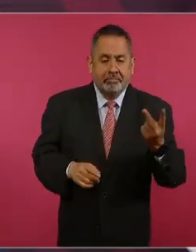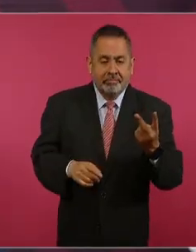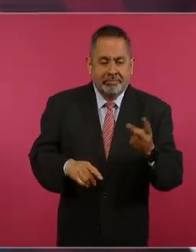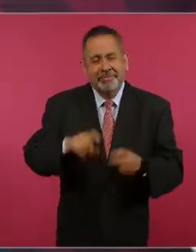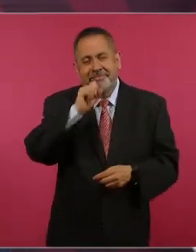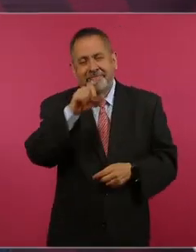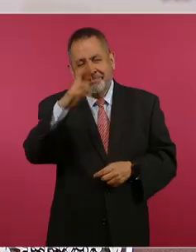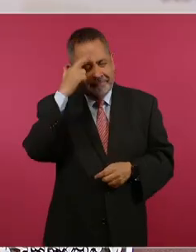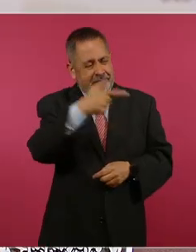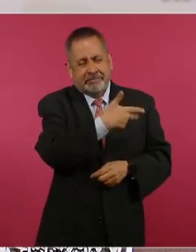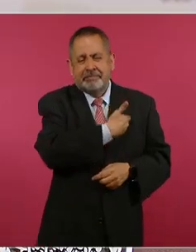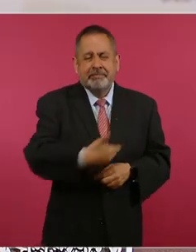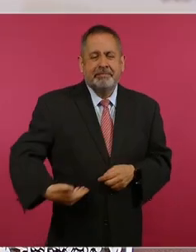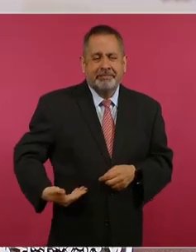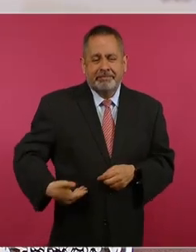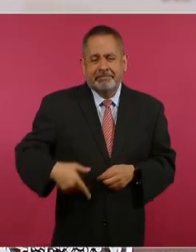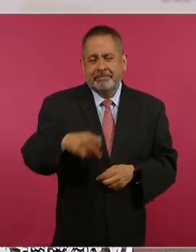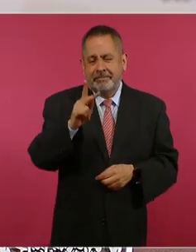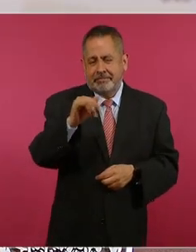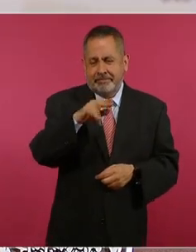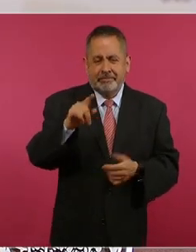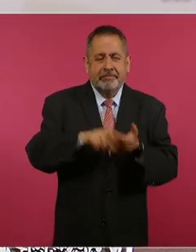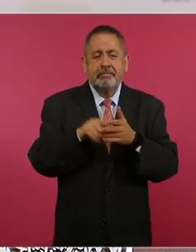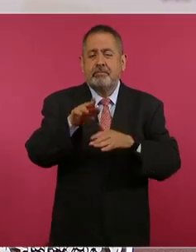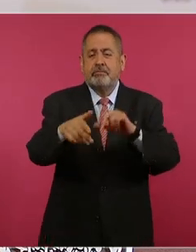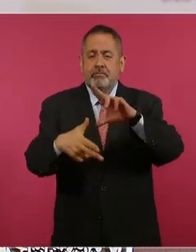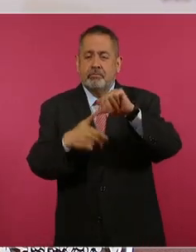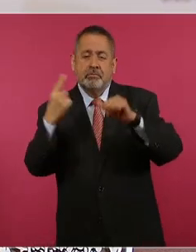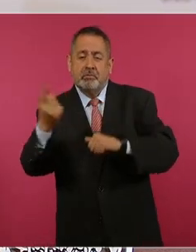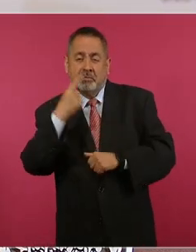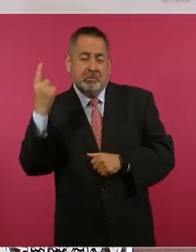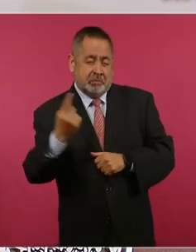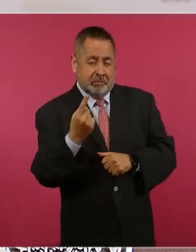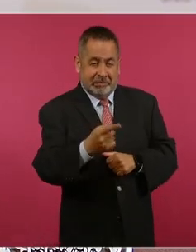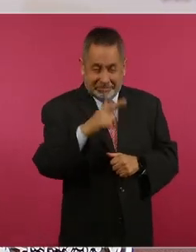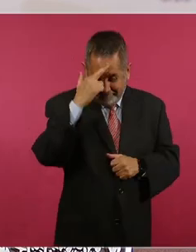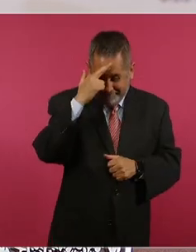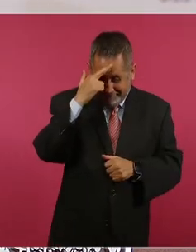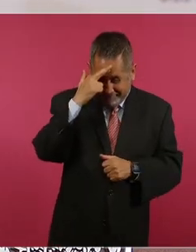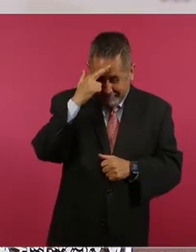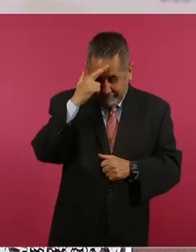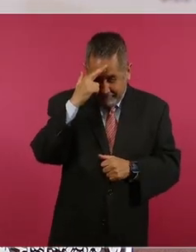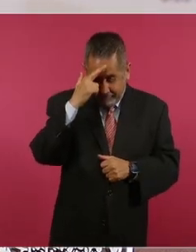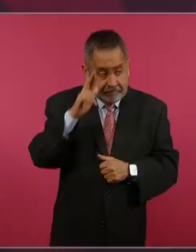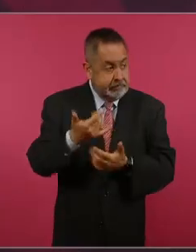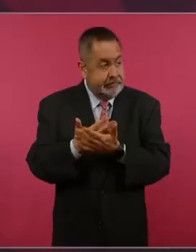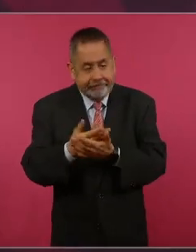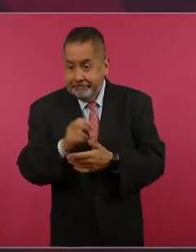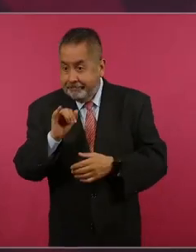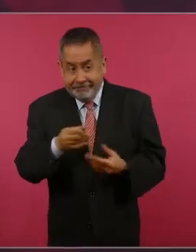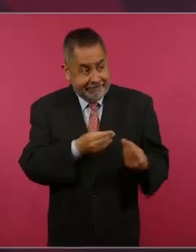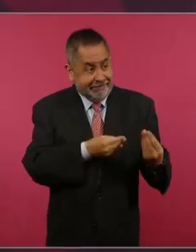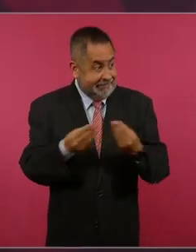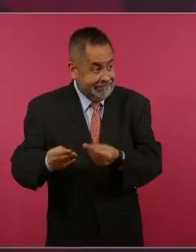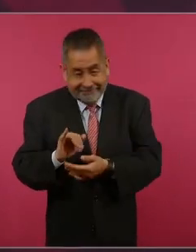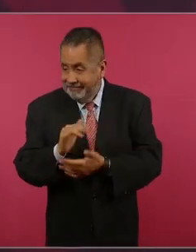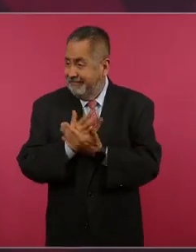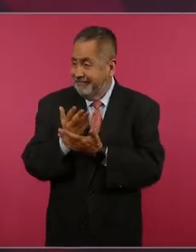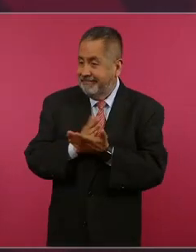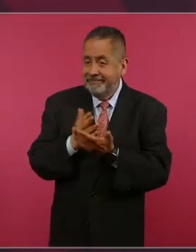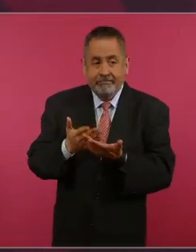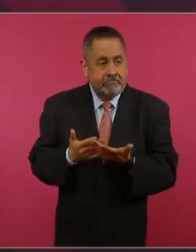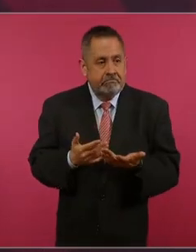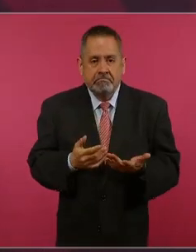huracán, imagínense si nos hubiésemos atenido a eso, a los